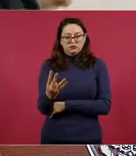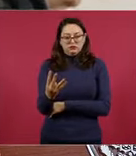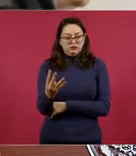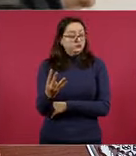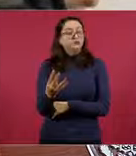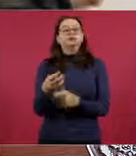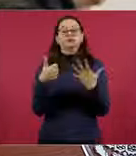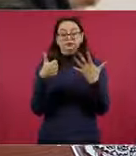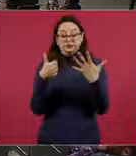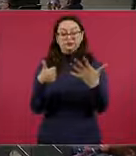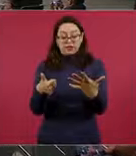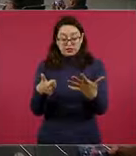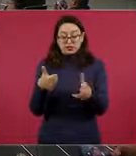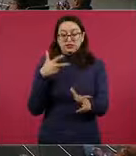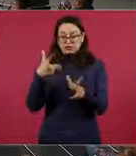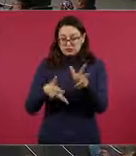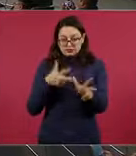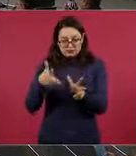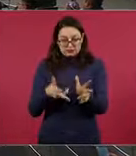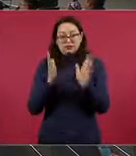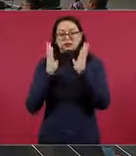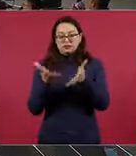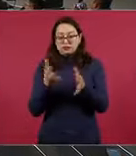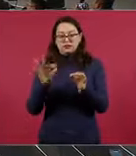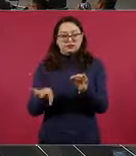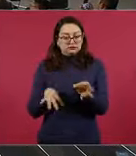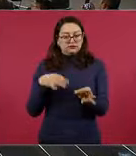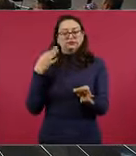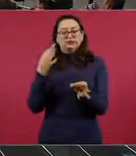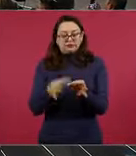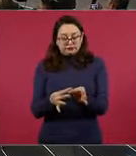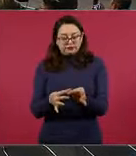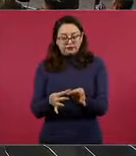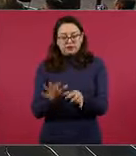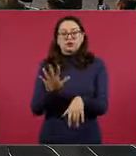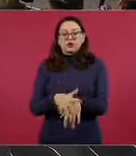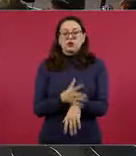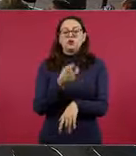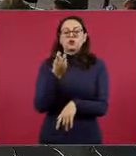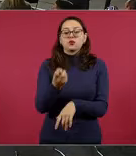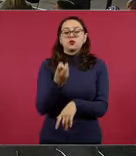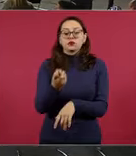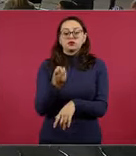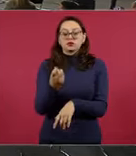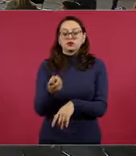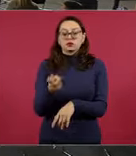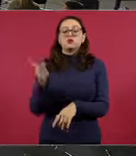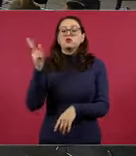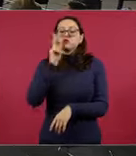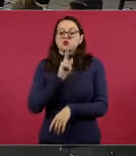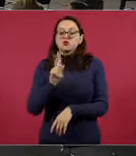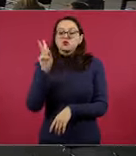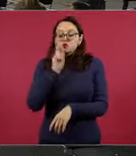Seis. Seis, sí, y por eso, como se están probando,